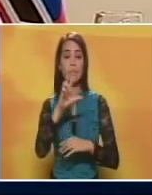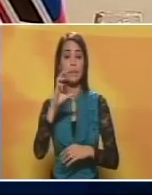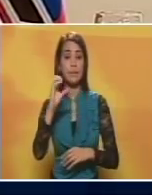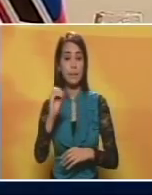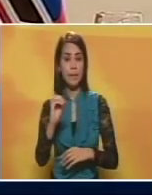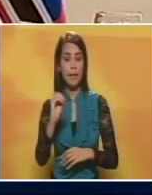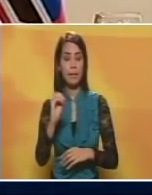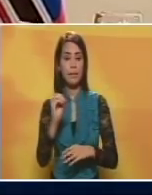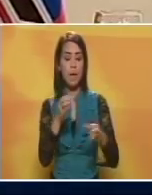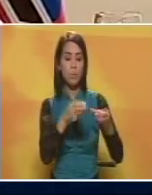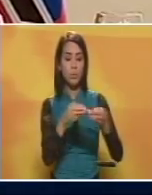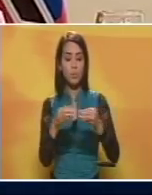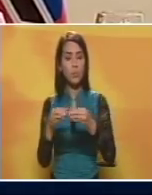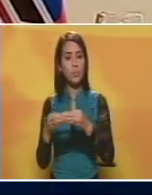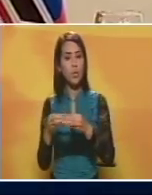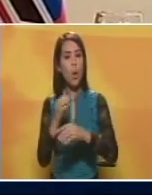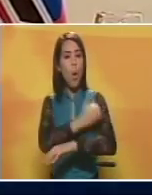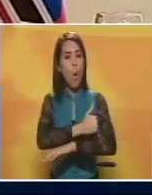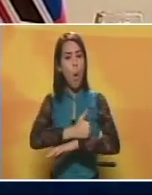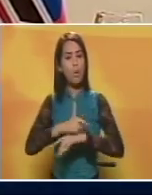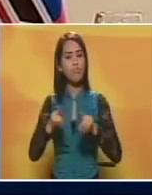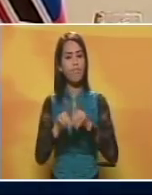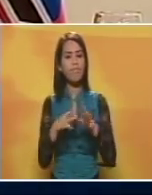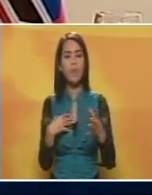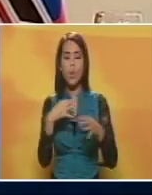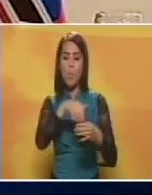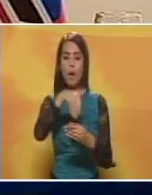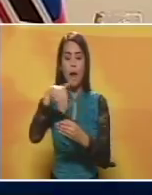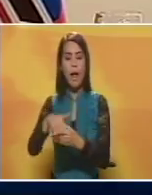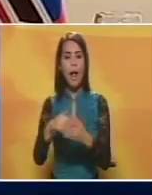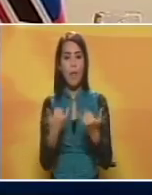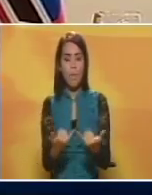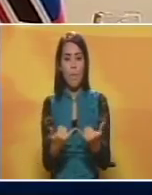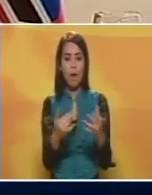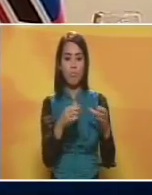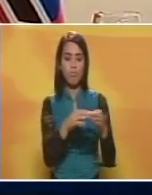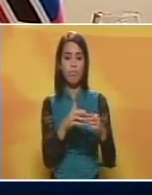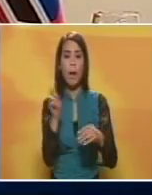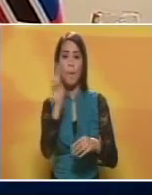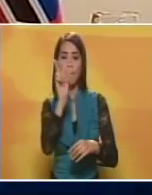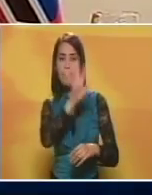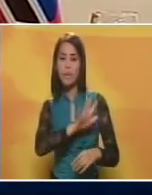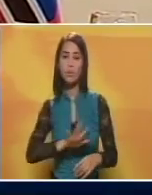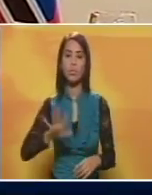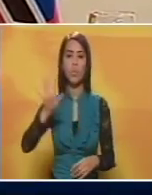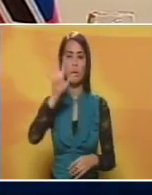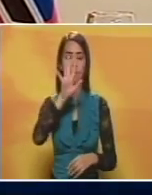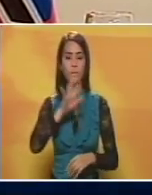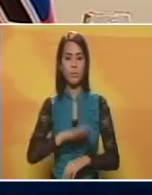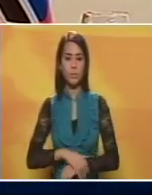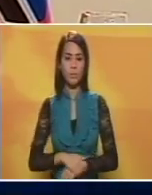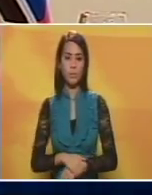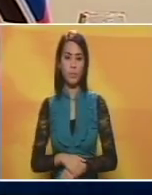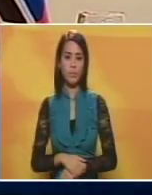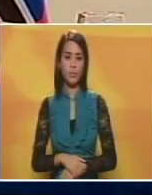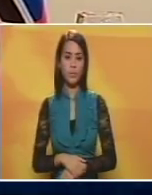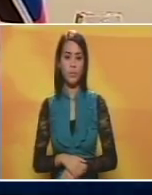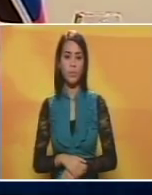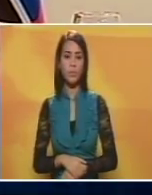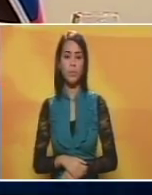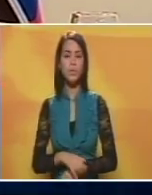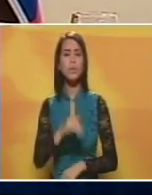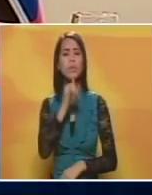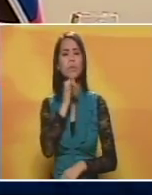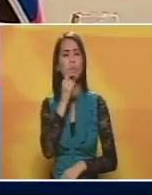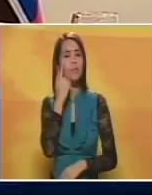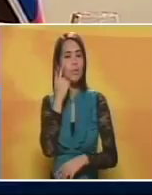430 juntas electorales que ya están siendo instaladas en todo el país. Un dato que